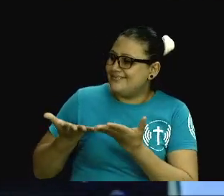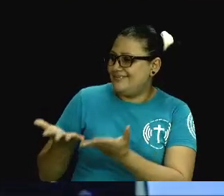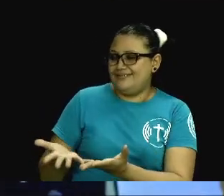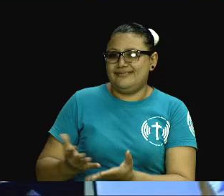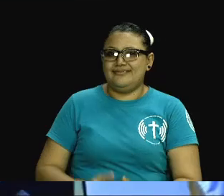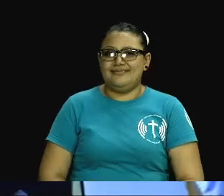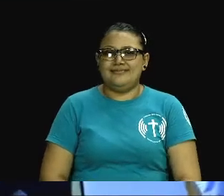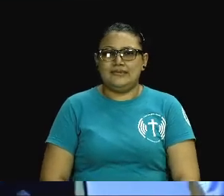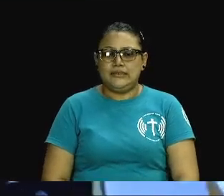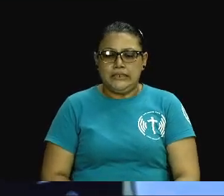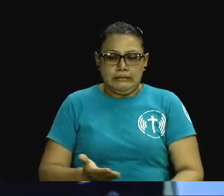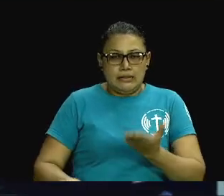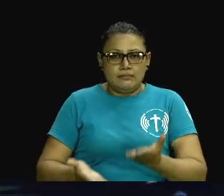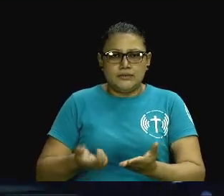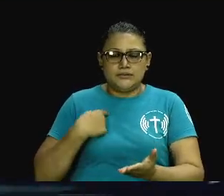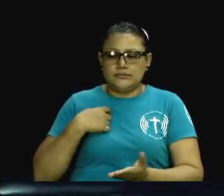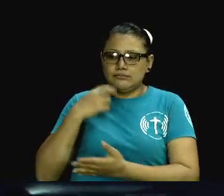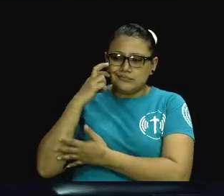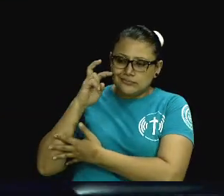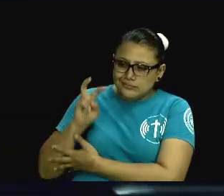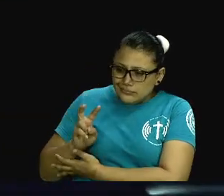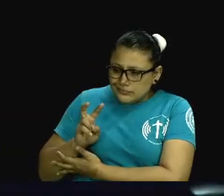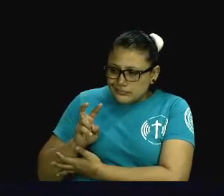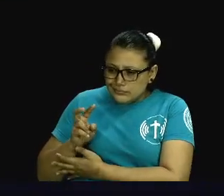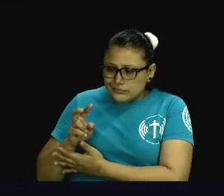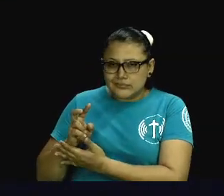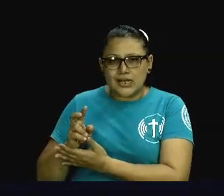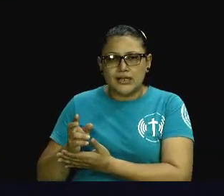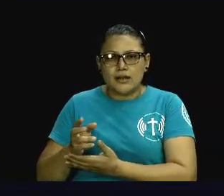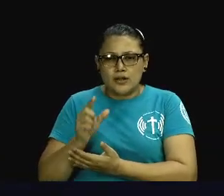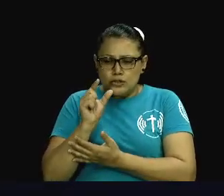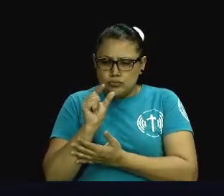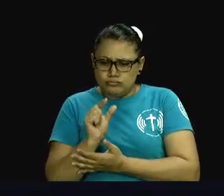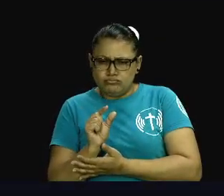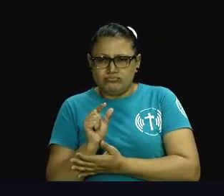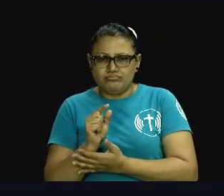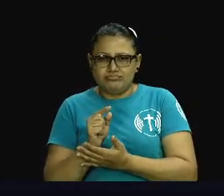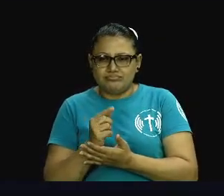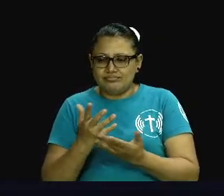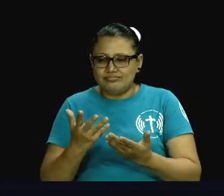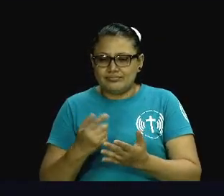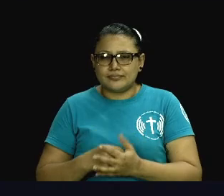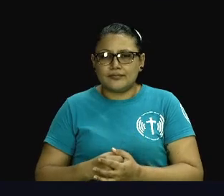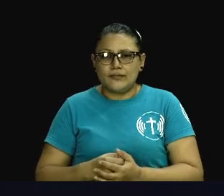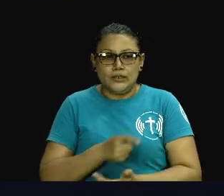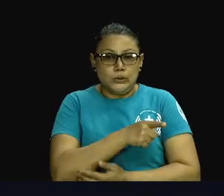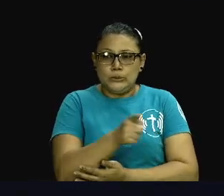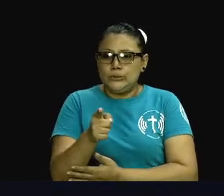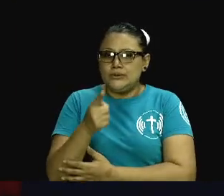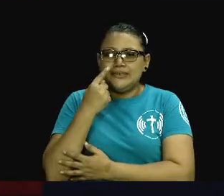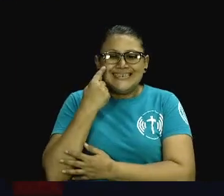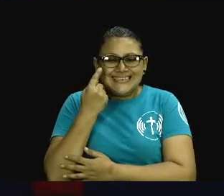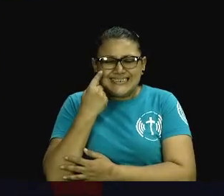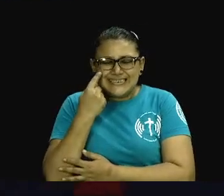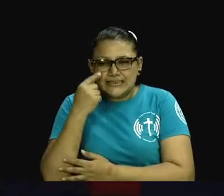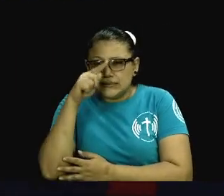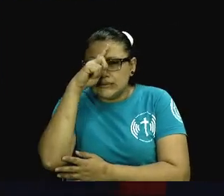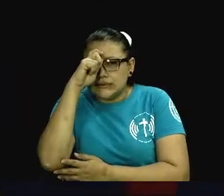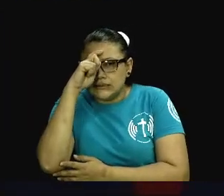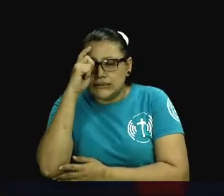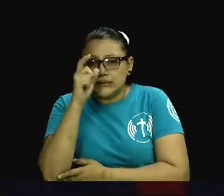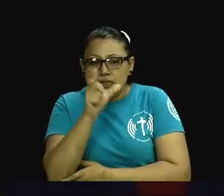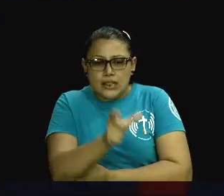por alto y no nos fijamos pequeñas cosas como tú andas buscando trabajo y andas tal vez la